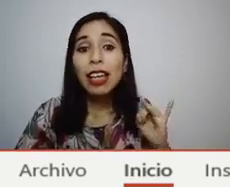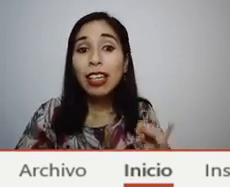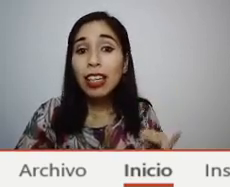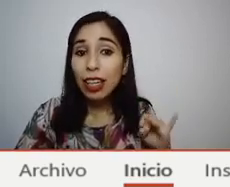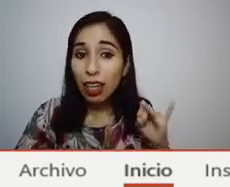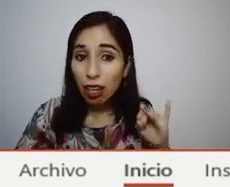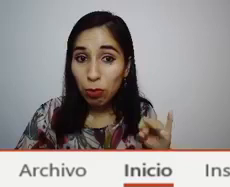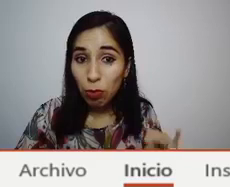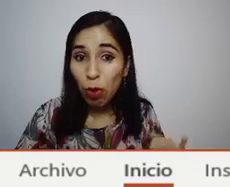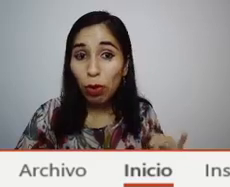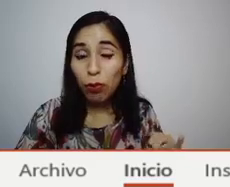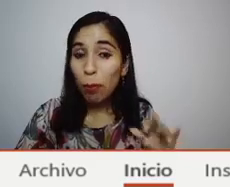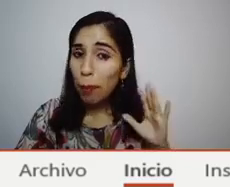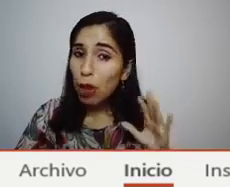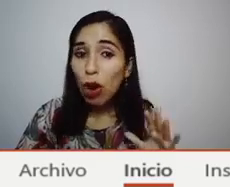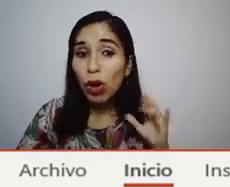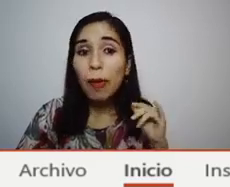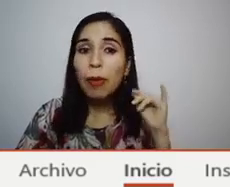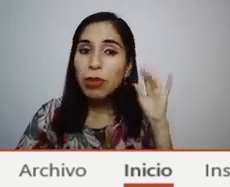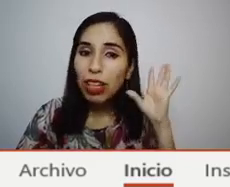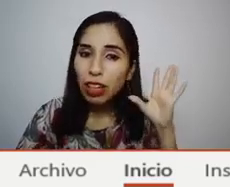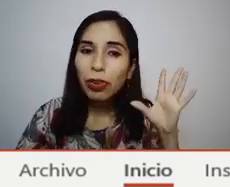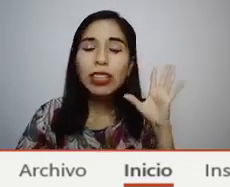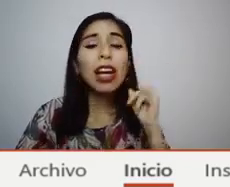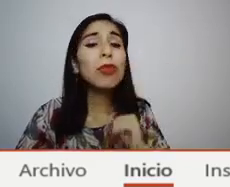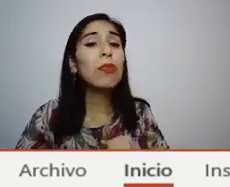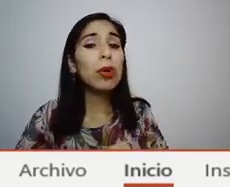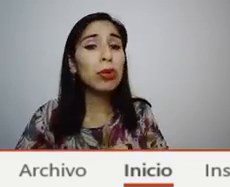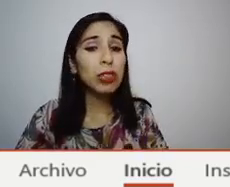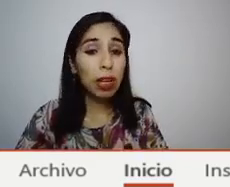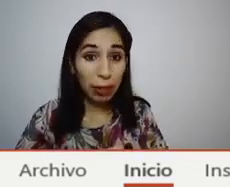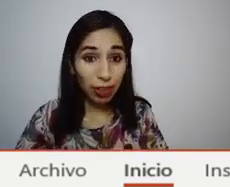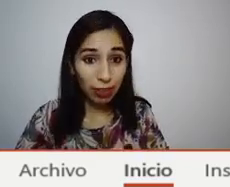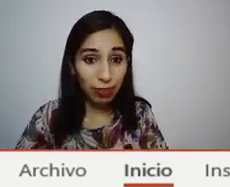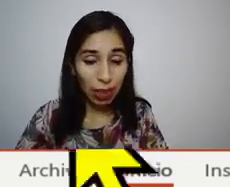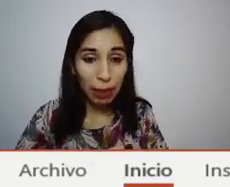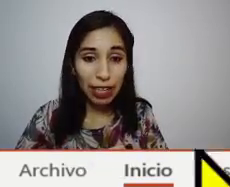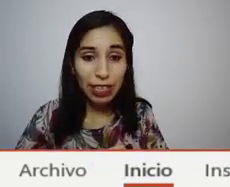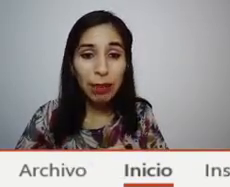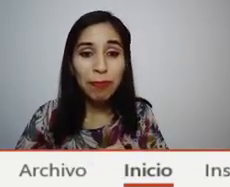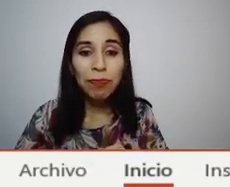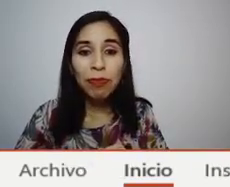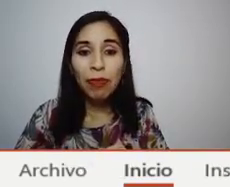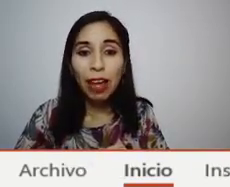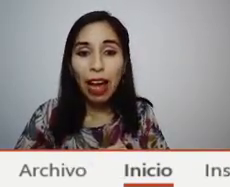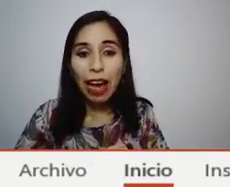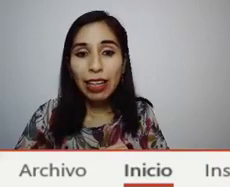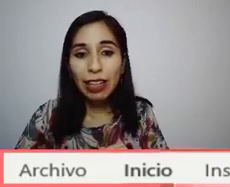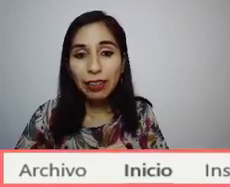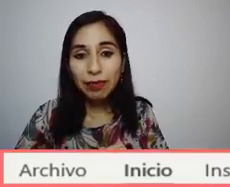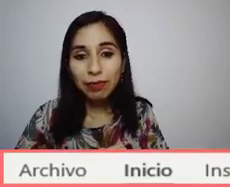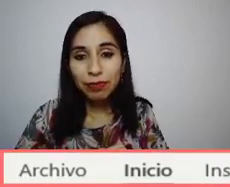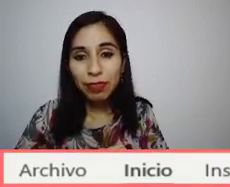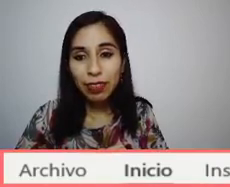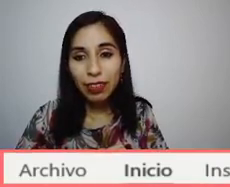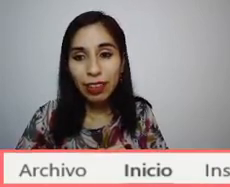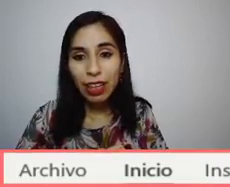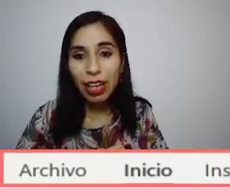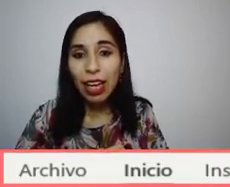y en word pero ahora vamos a refrescar un poco nuestra mente me parece aquí